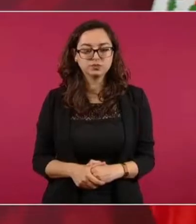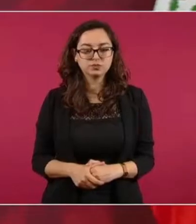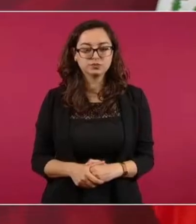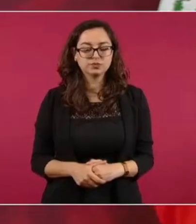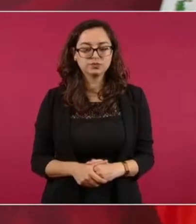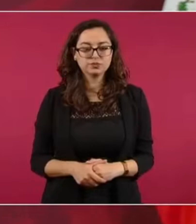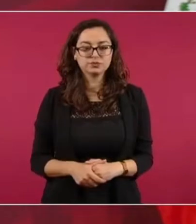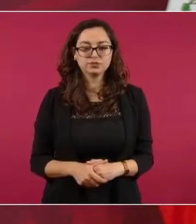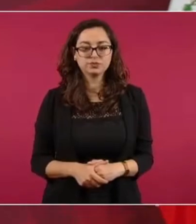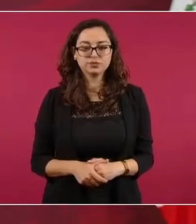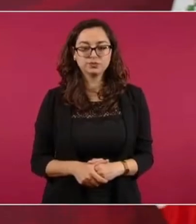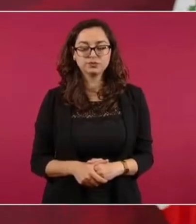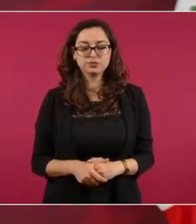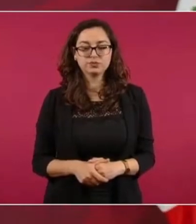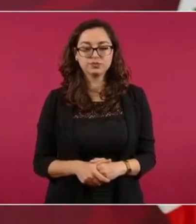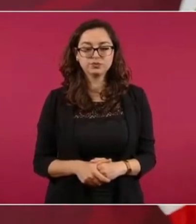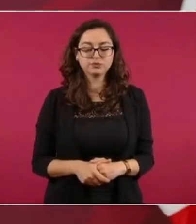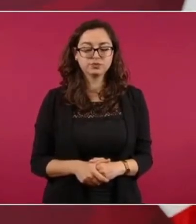Por eso,